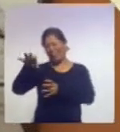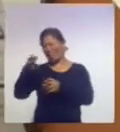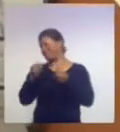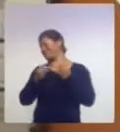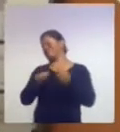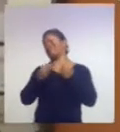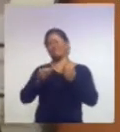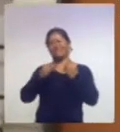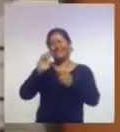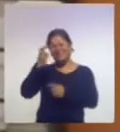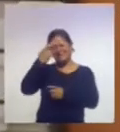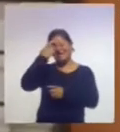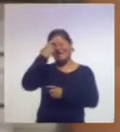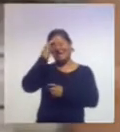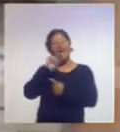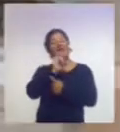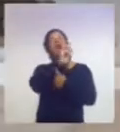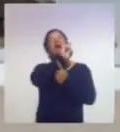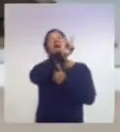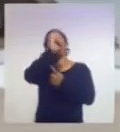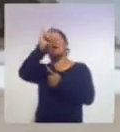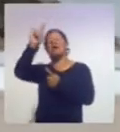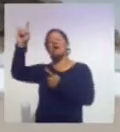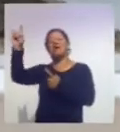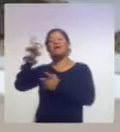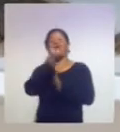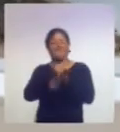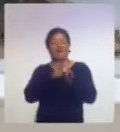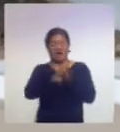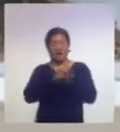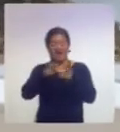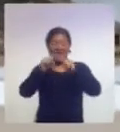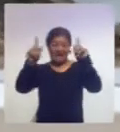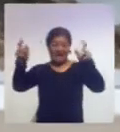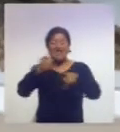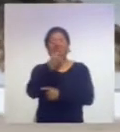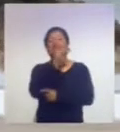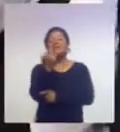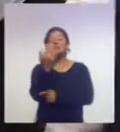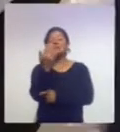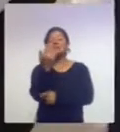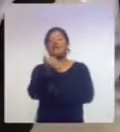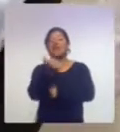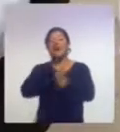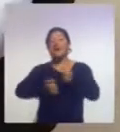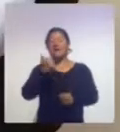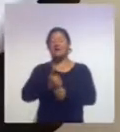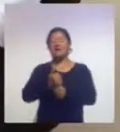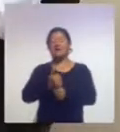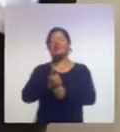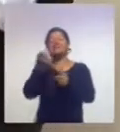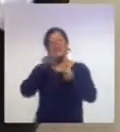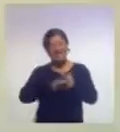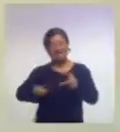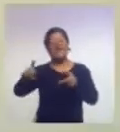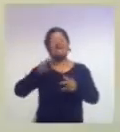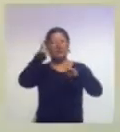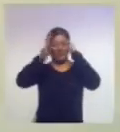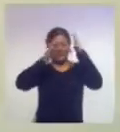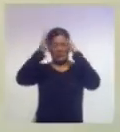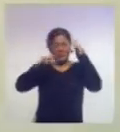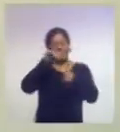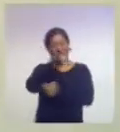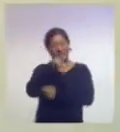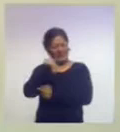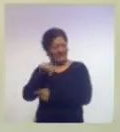exposición El ferrocarril en Tlaxcala, 150 años, inaugurada este viernes en el Museo Miguel en el IRA. Sobre